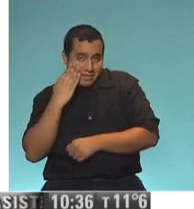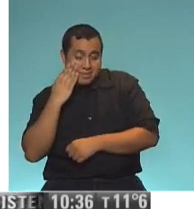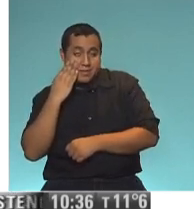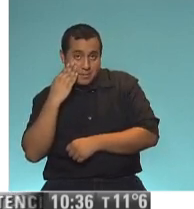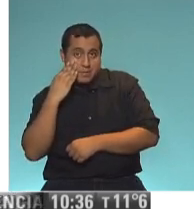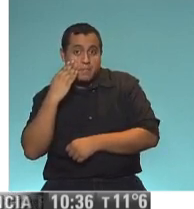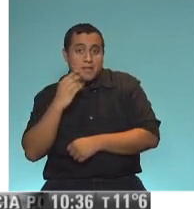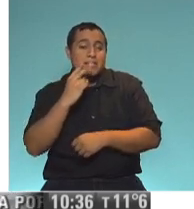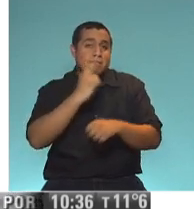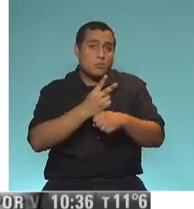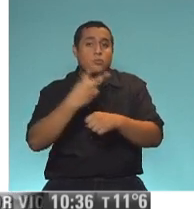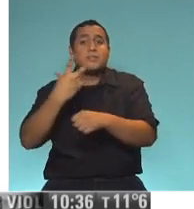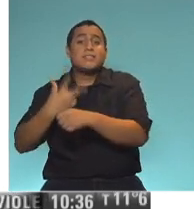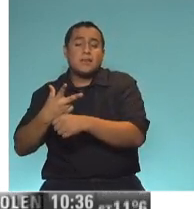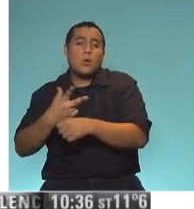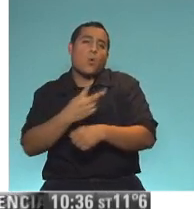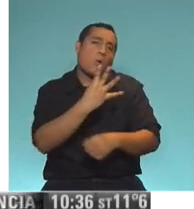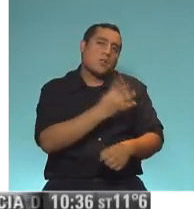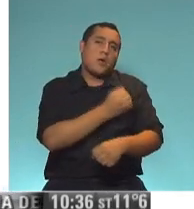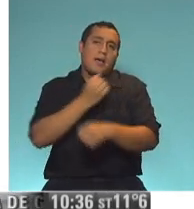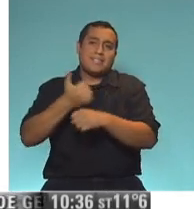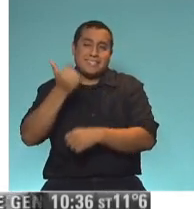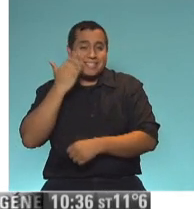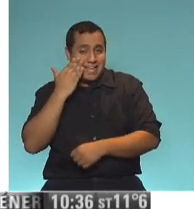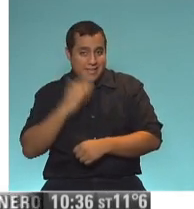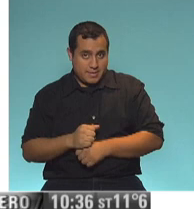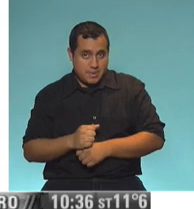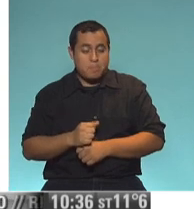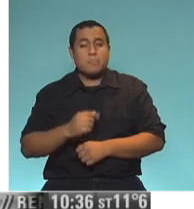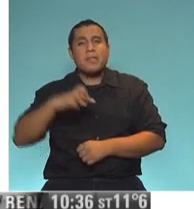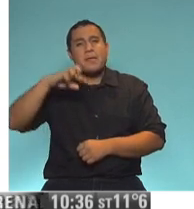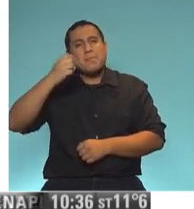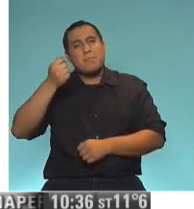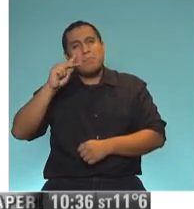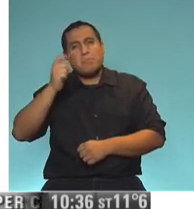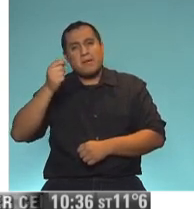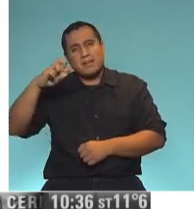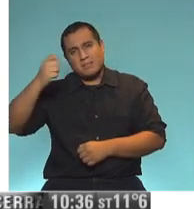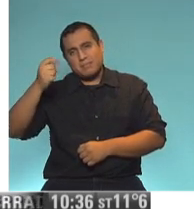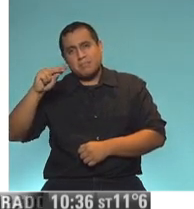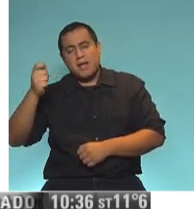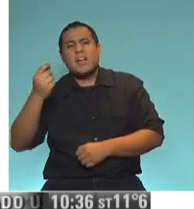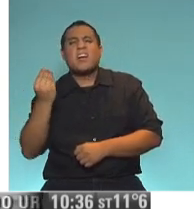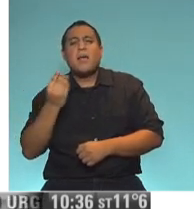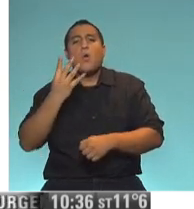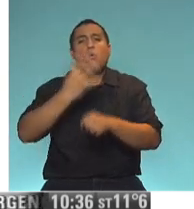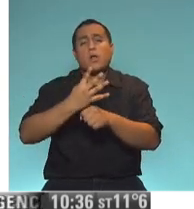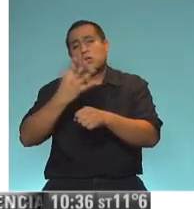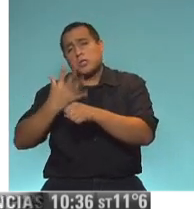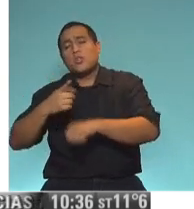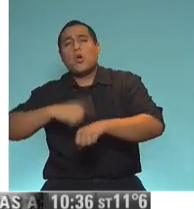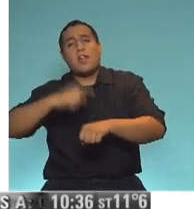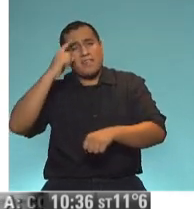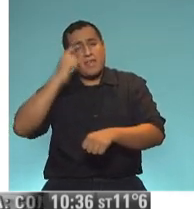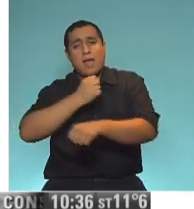los alumnos de segundo y tercer grado de 16 a 18. En Paca Paca vas a encontrar el contenido de cuarto y quinto grado de 10 a